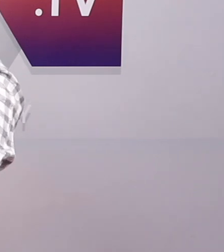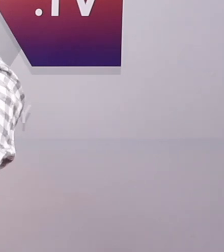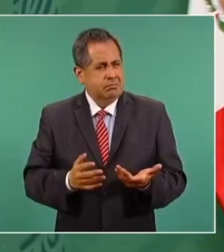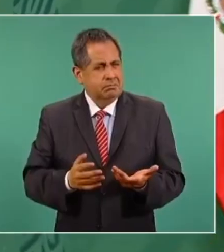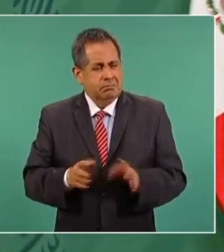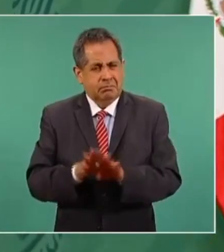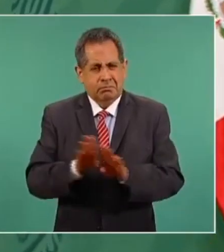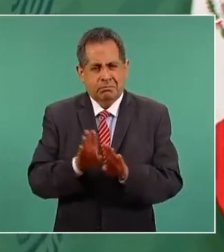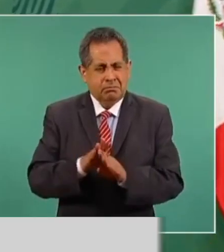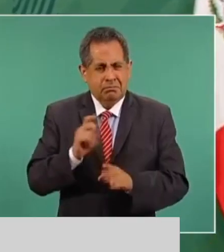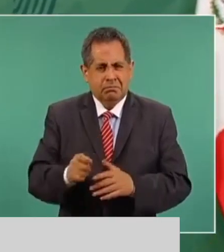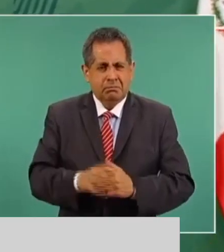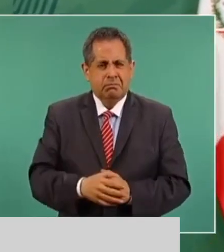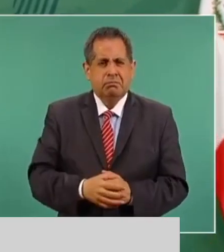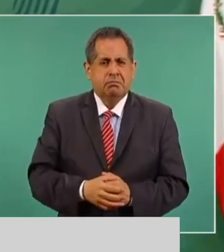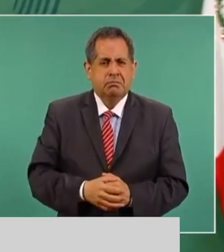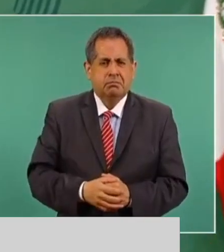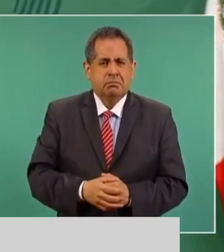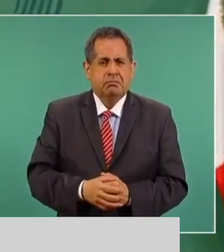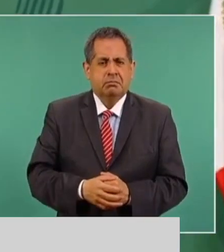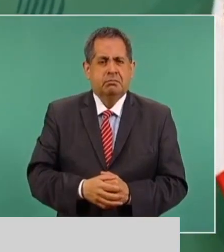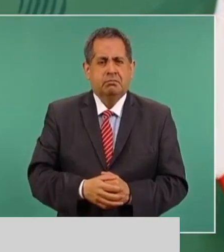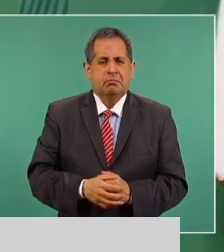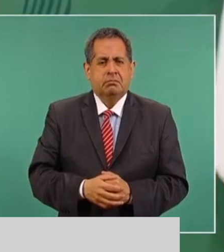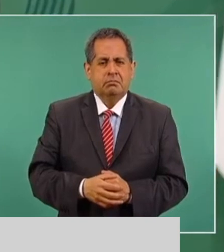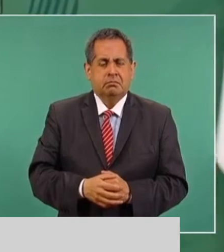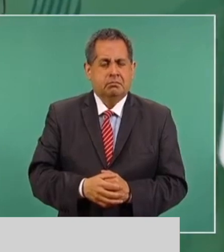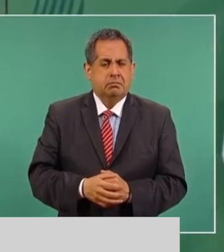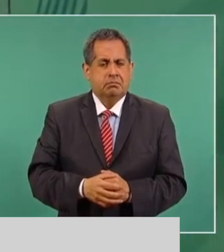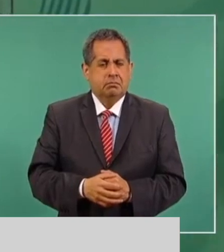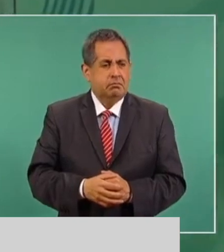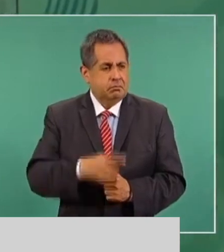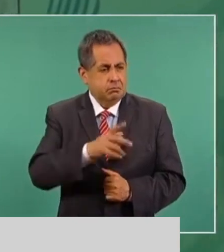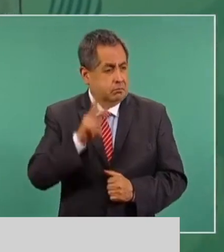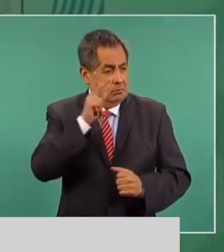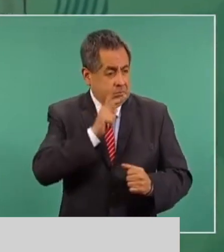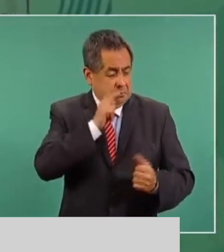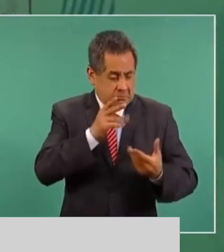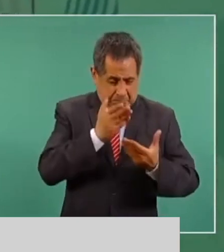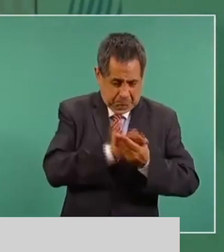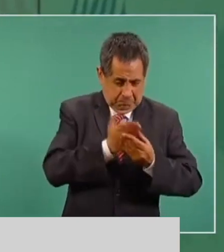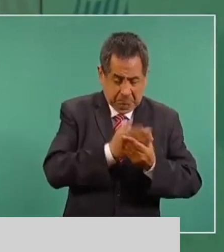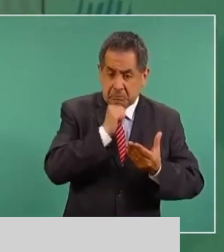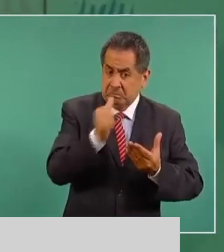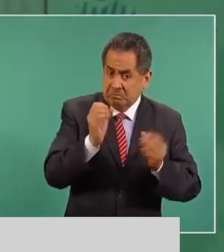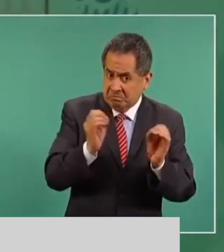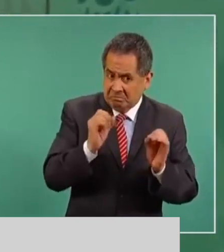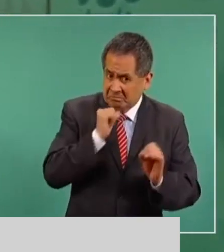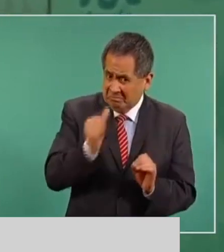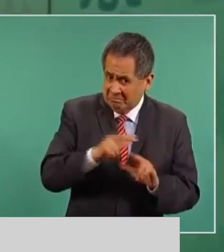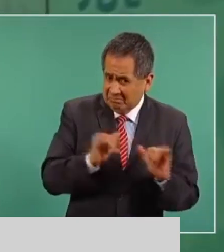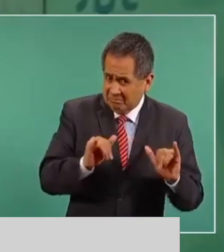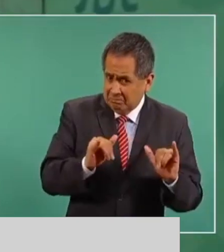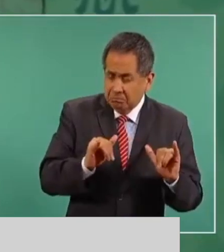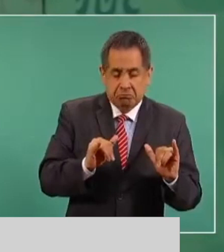miércoles éxito al nuevo presidente de Estados Unidos, el demócrata Joe Biden, augurándole una muy buena relación con su administración, que estará marcada